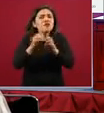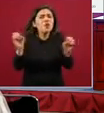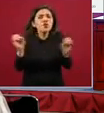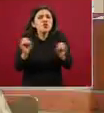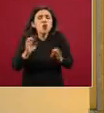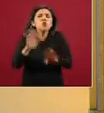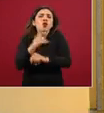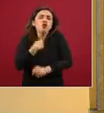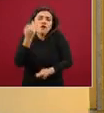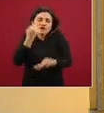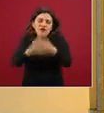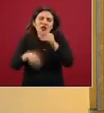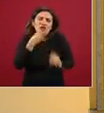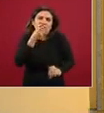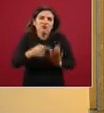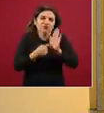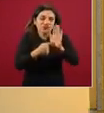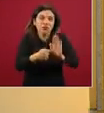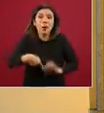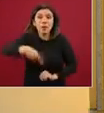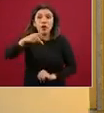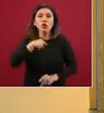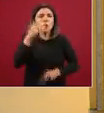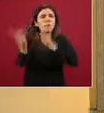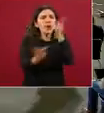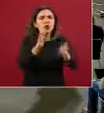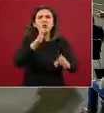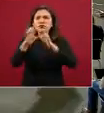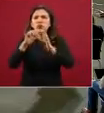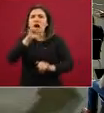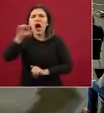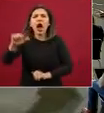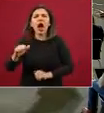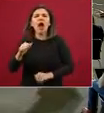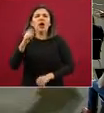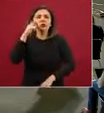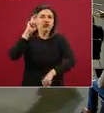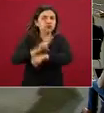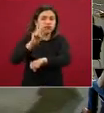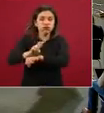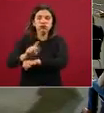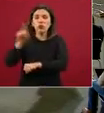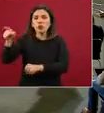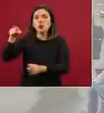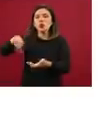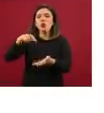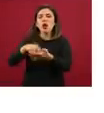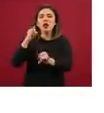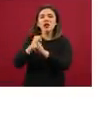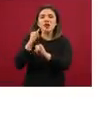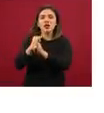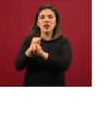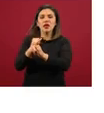mejor porque no le hemos dado, pero encuestas supervisores, hicimos una a través de la página que tenemos y la conexión de email con